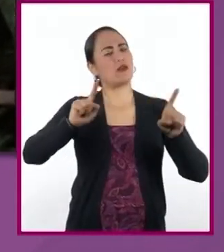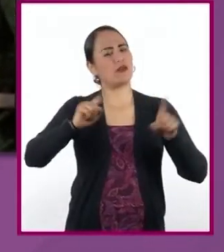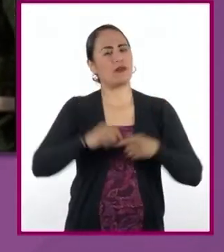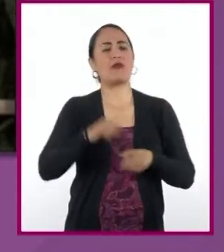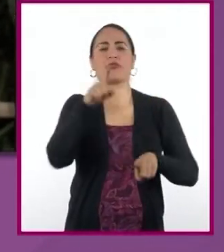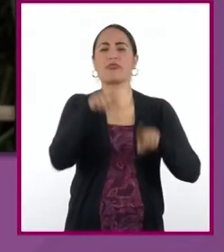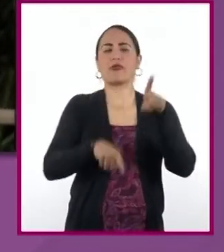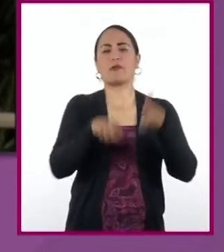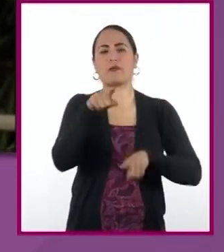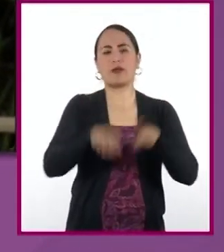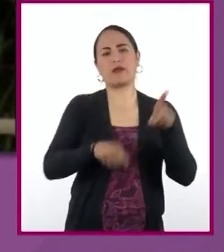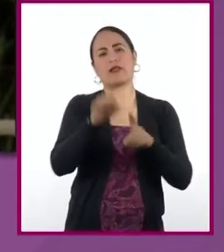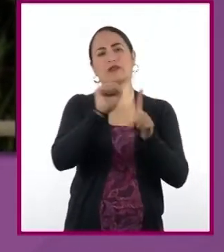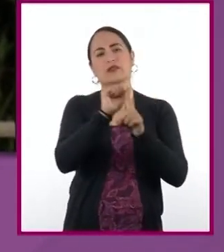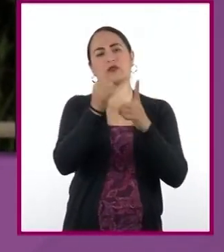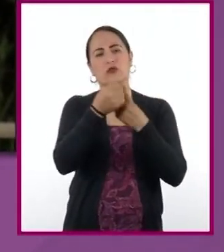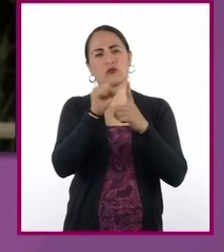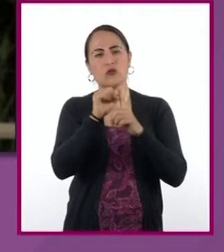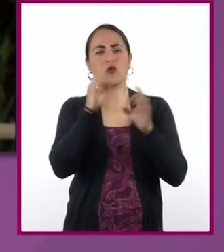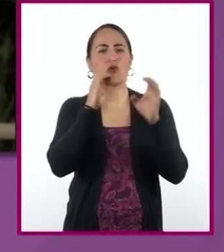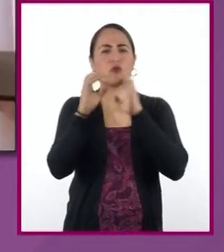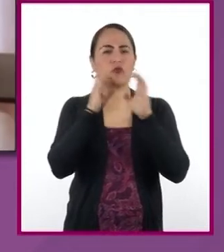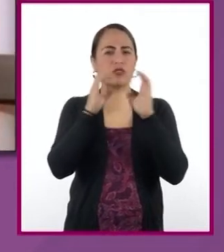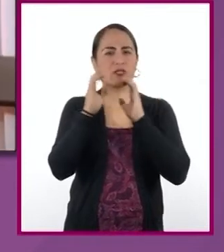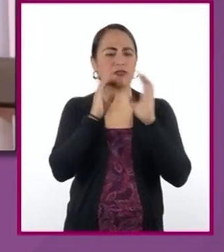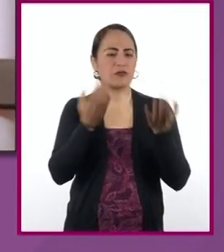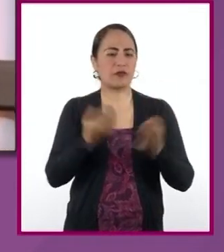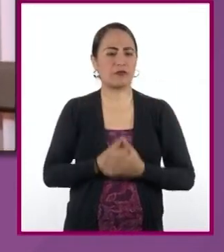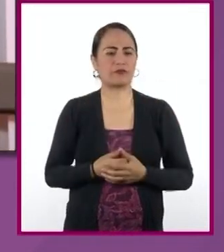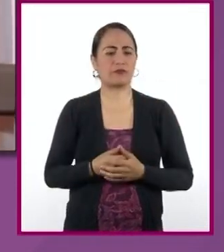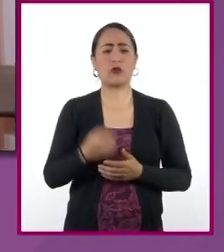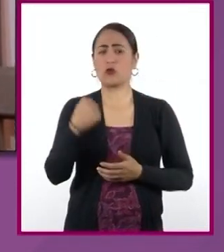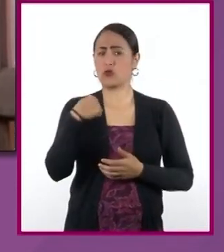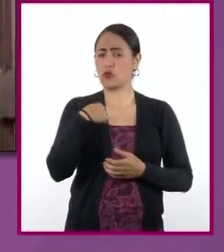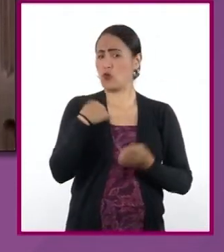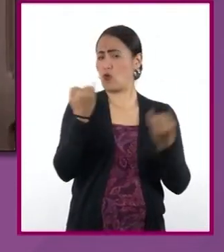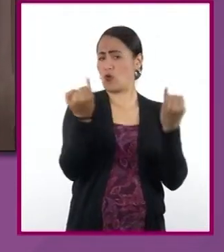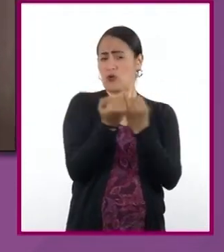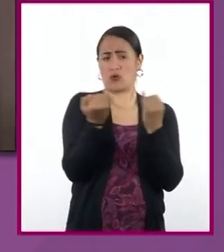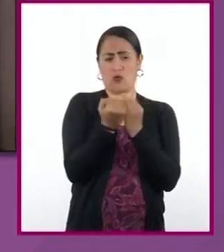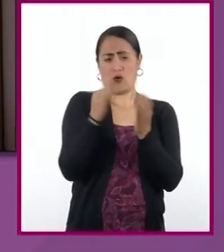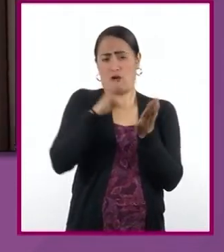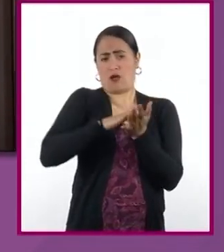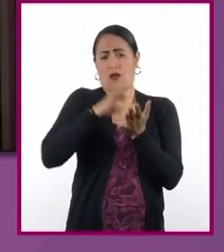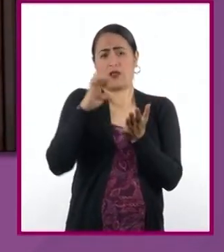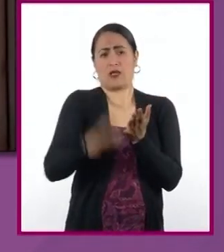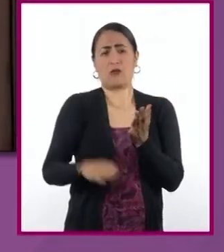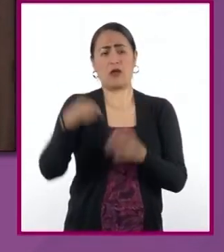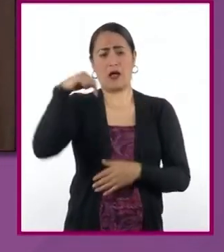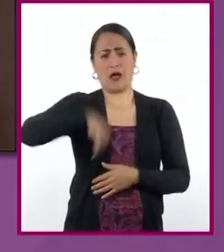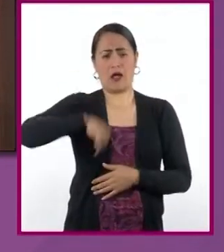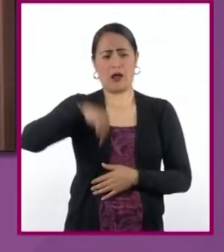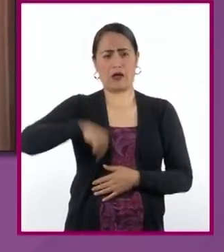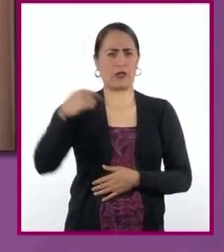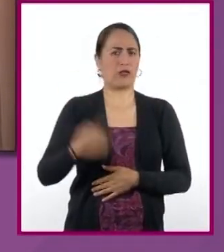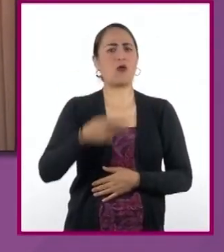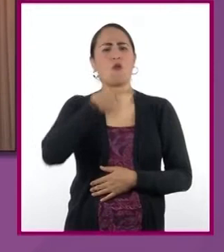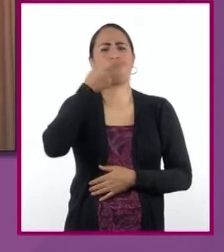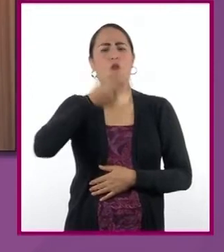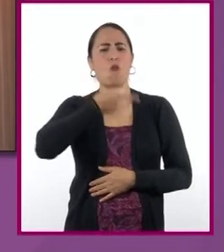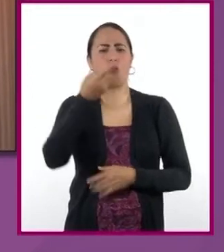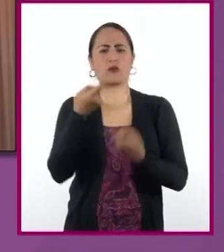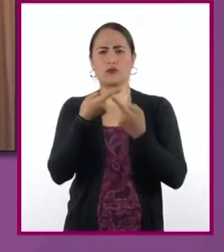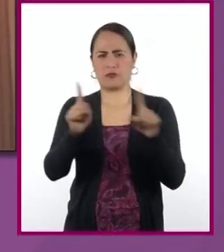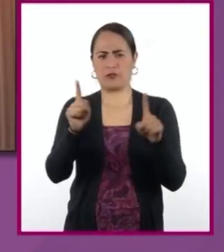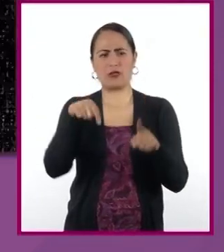de la situación comunicativa en la que nos encontremos. Yo mismo soy un tremendo ejemplo porque aquí les hablo en forma diferente de cuando estoy